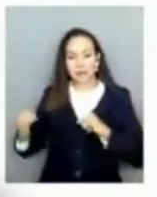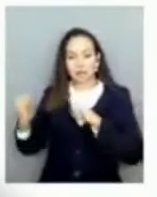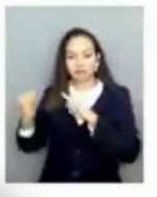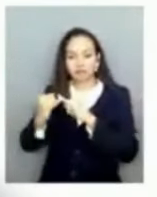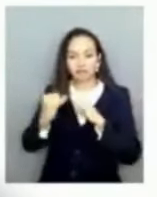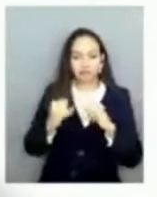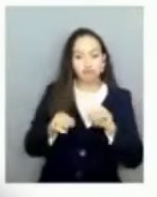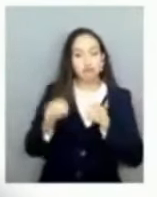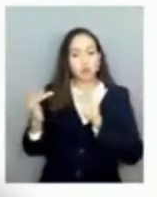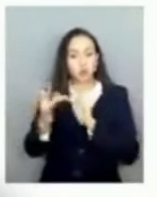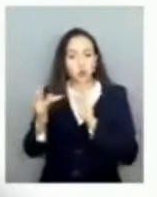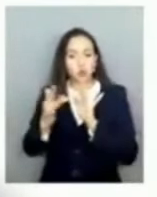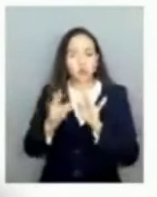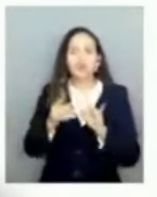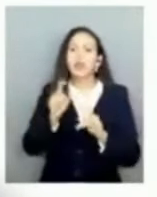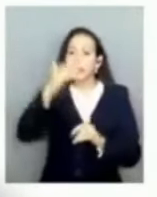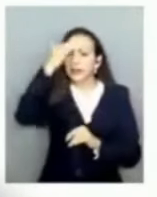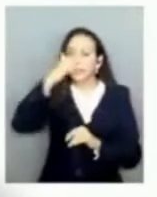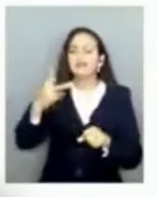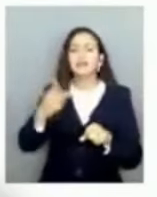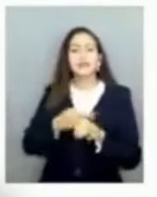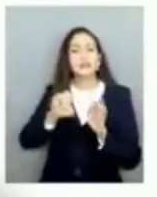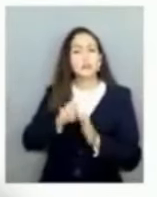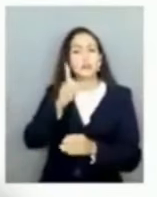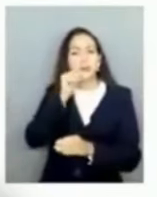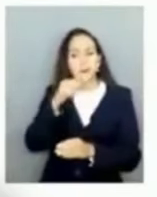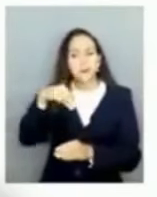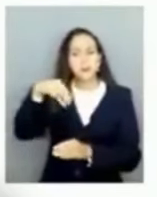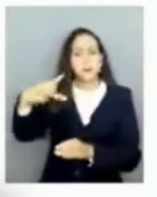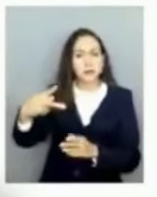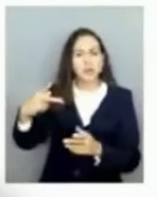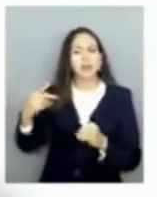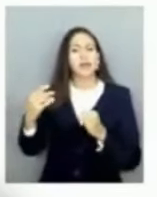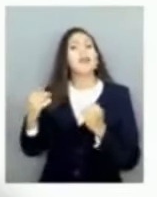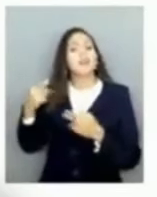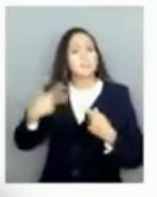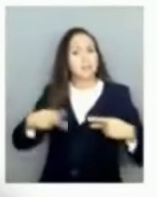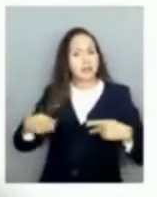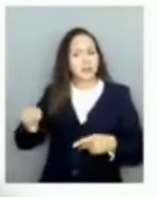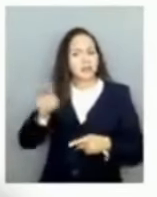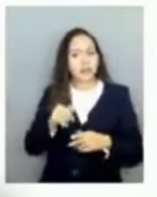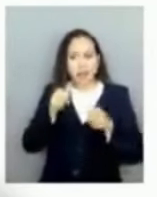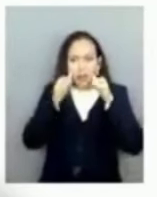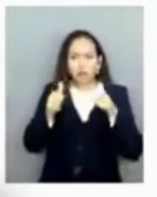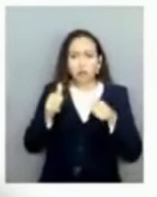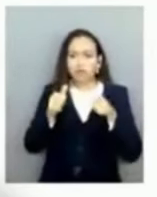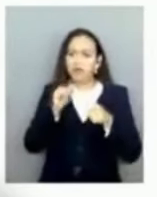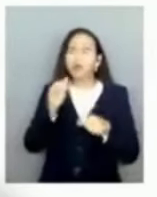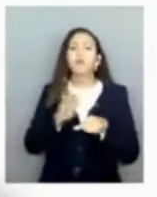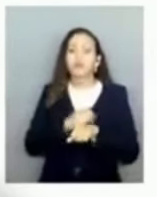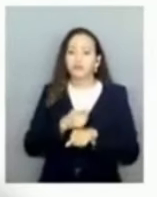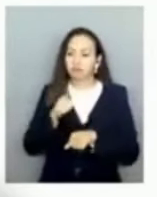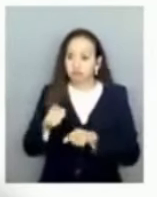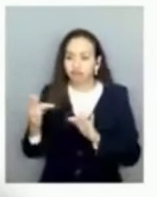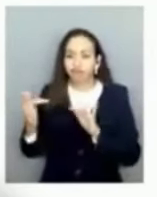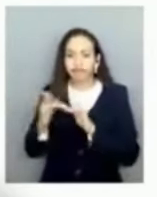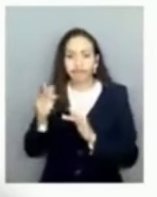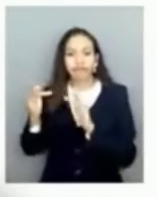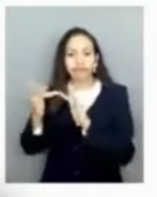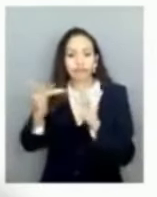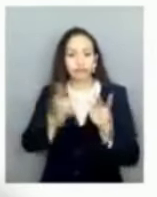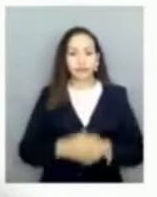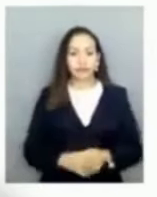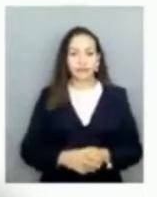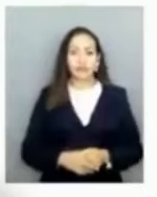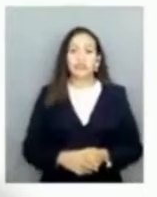todos aquellos actores involucrados quiero hacer un llamado contundente a tener un diálogo que